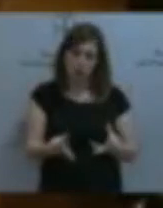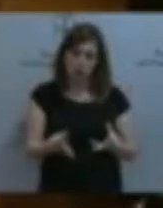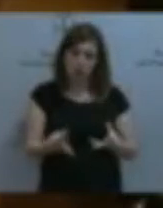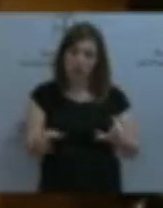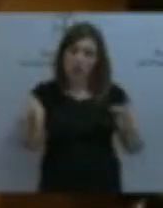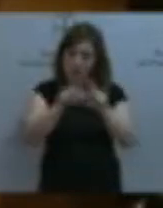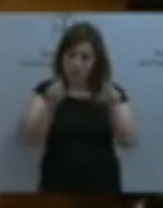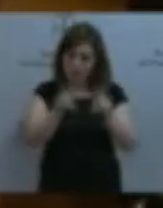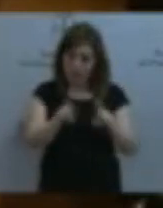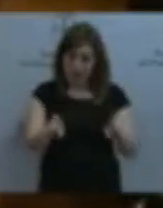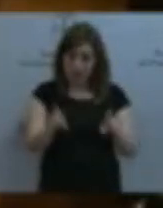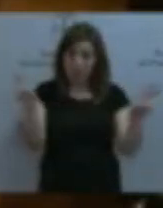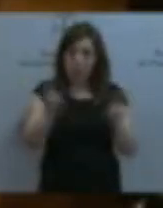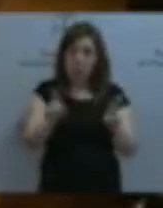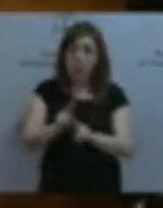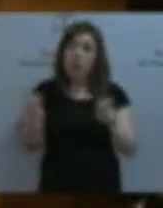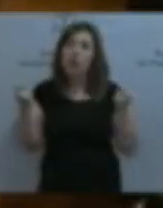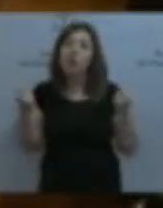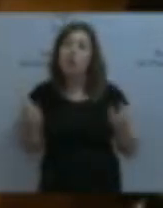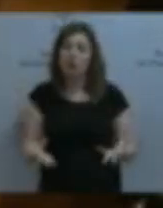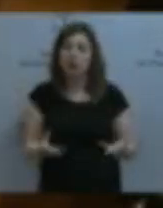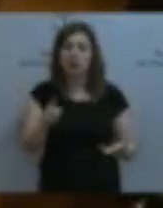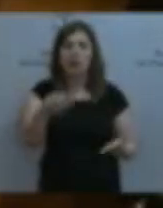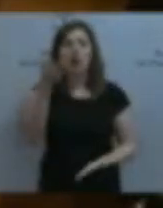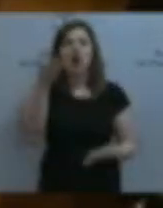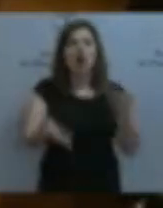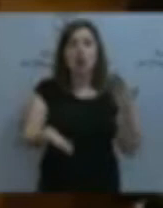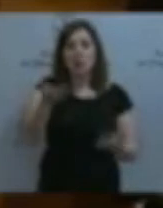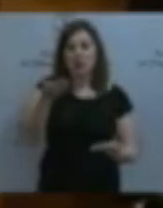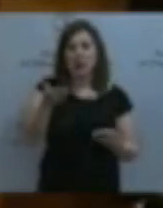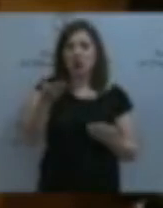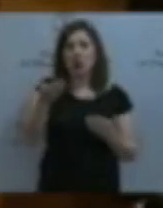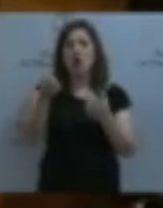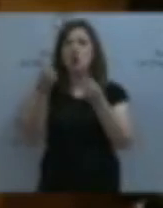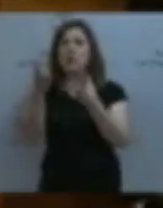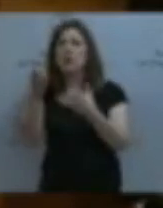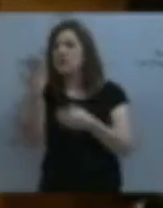esta han sido rescindidos? Y compárelo con el número de aulas de la escuela rural. A ver si